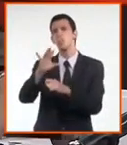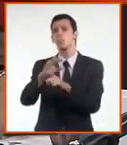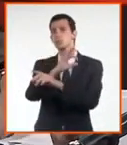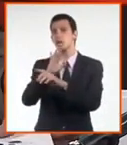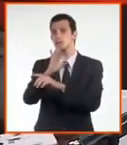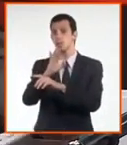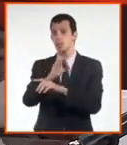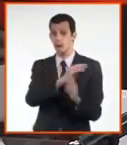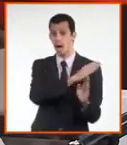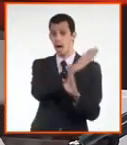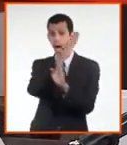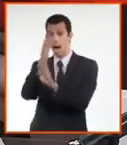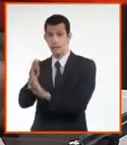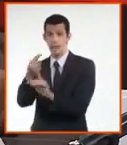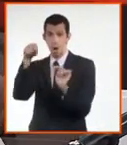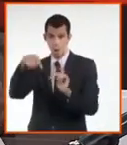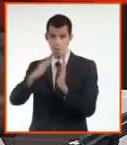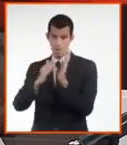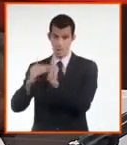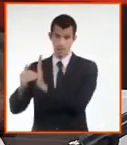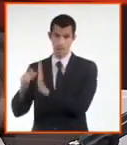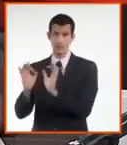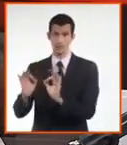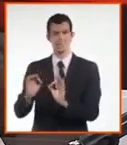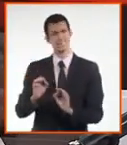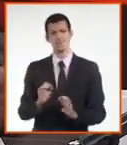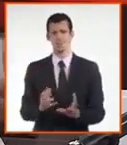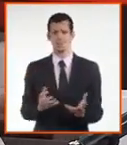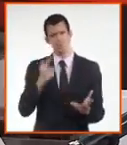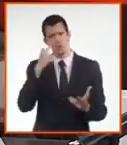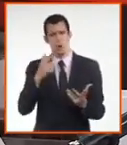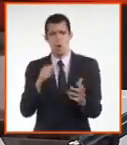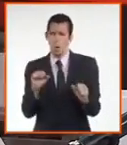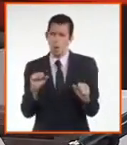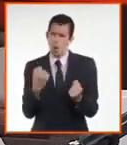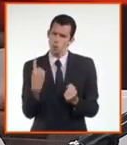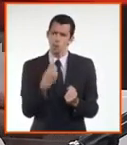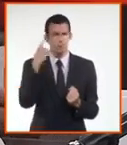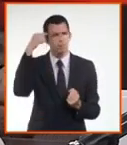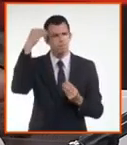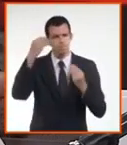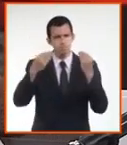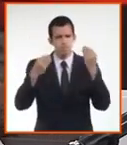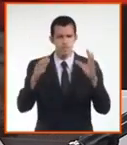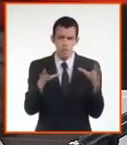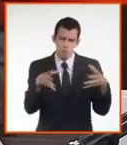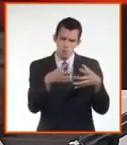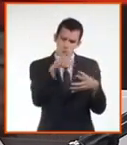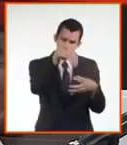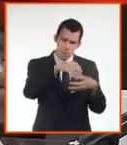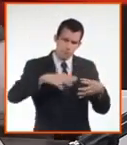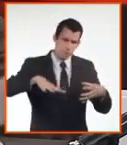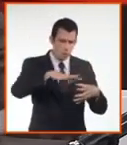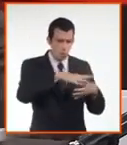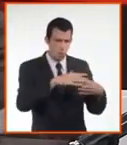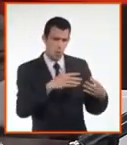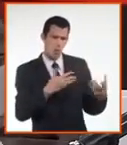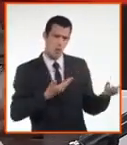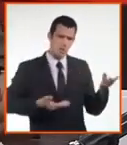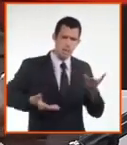impacto y es lo que nos ha obligado a entre todo el colectivo que hace un esfuerzo extraordinario